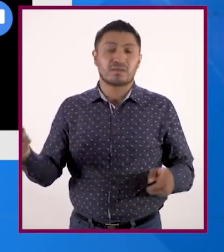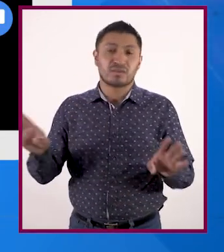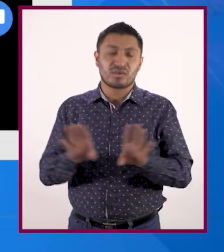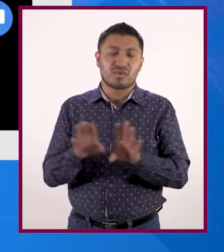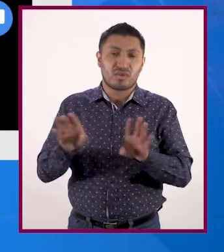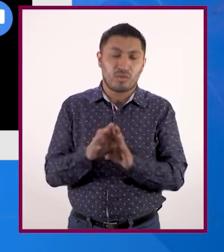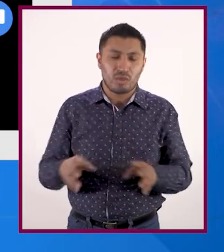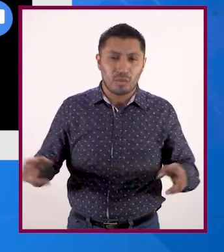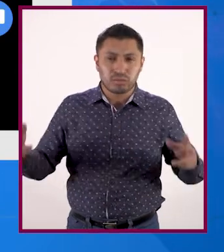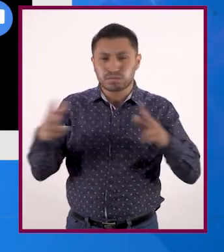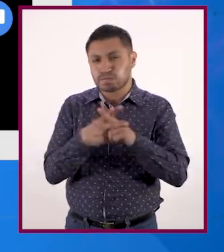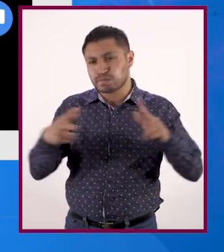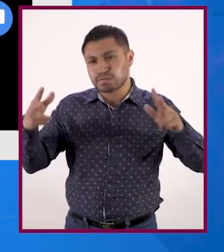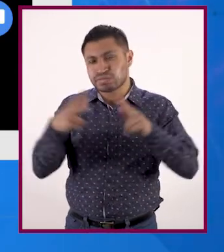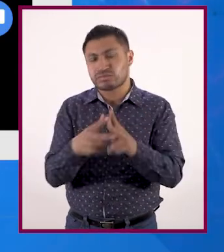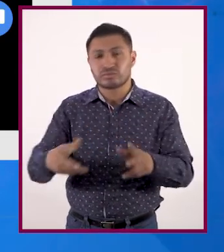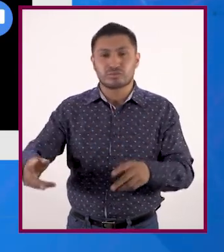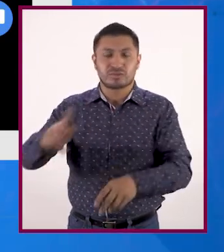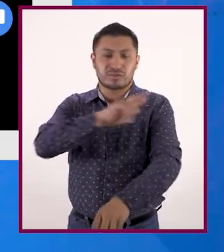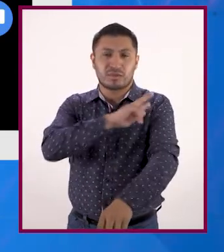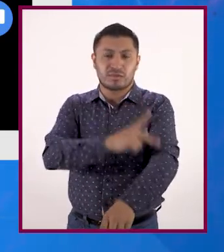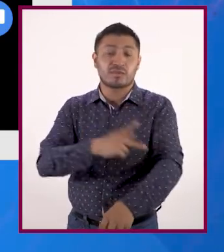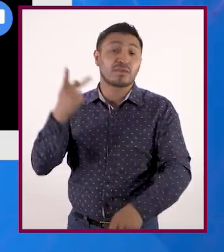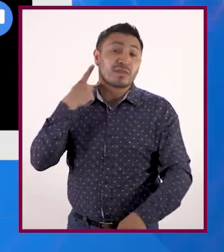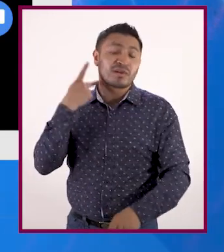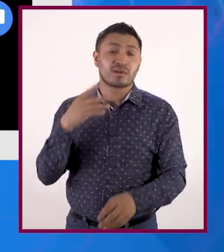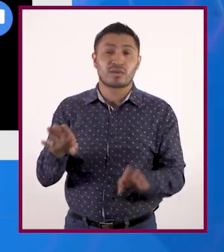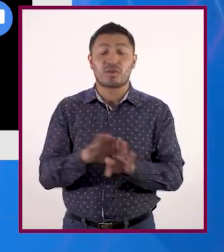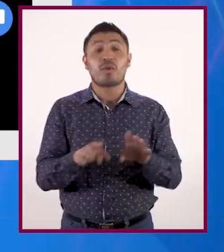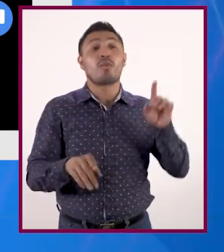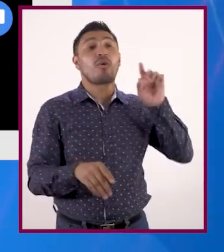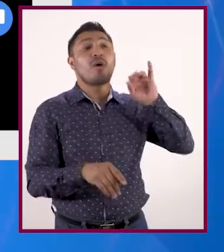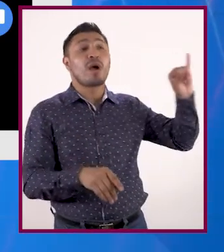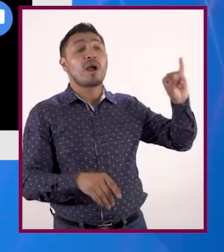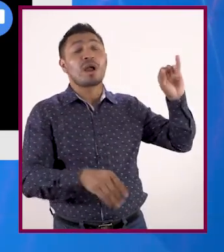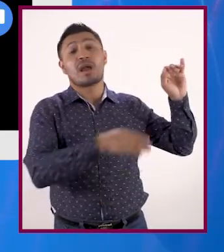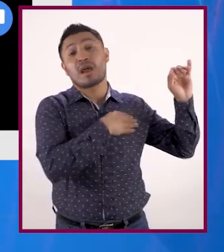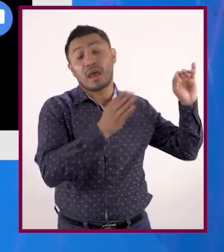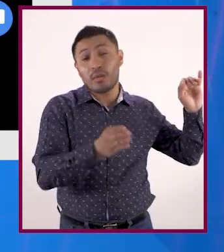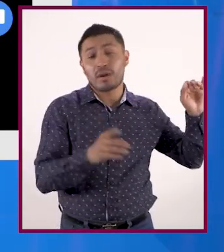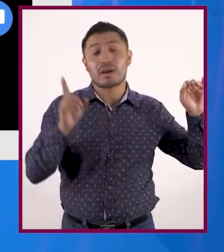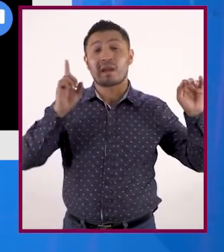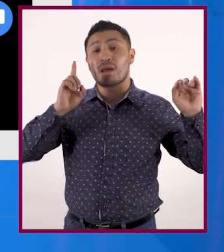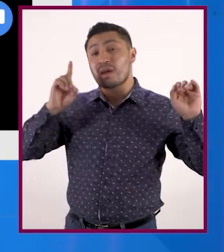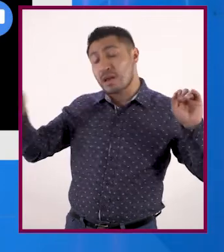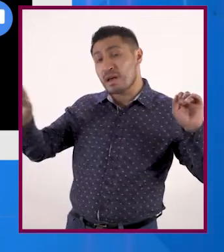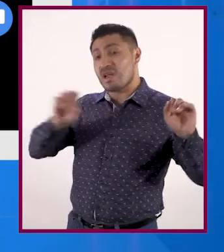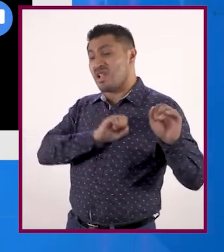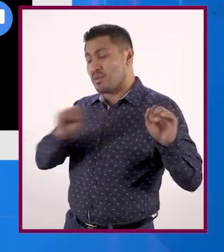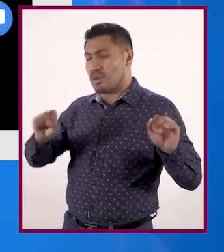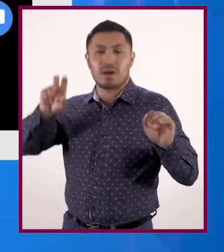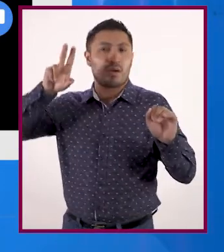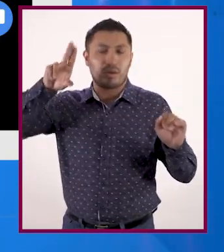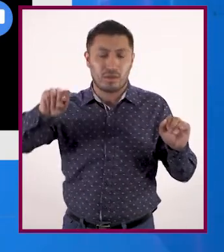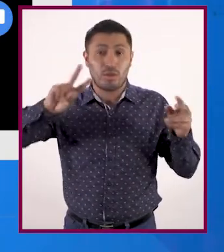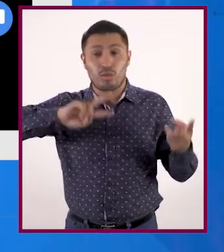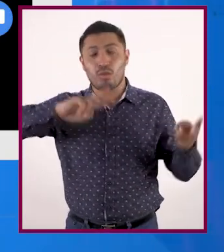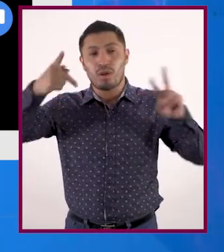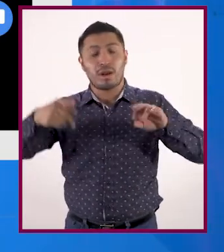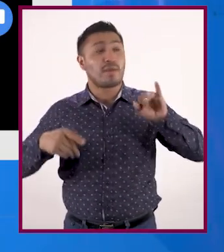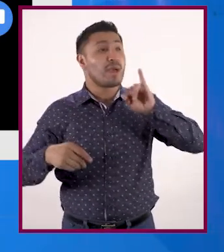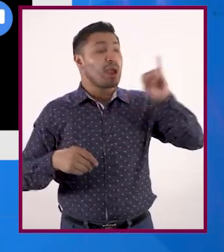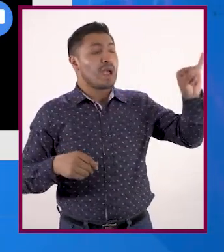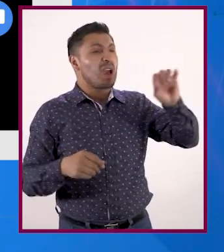que eso siempre cisa mente a la izquierda como la buena y a la izquierda como la más digo a la derecha como la mala o viceversa ven a la